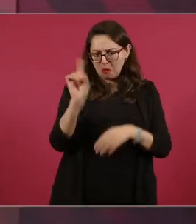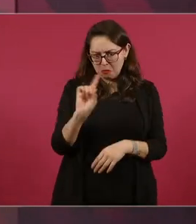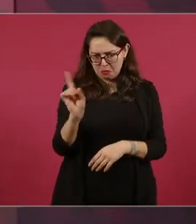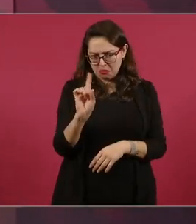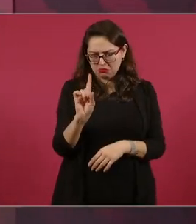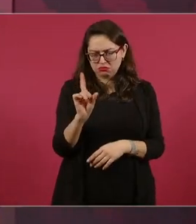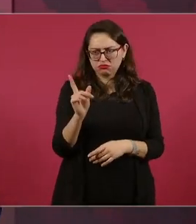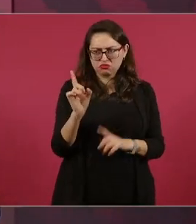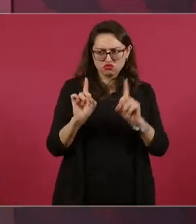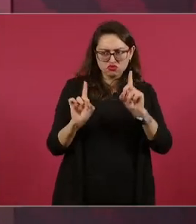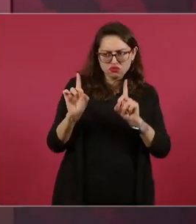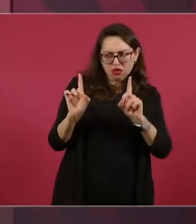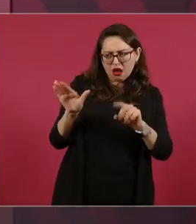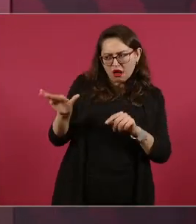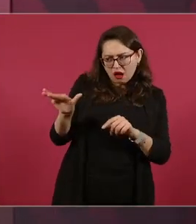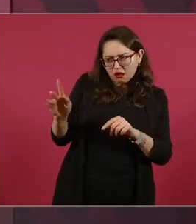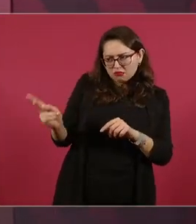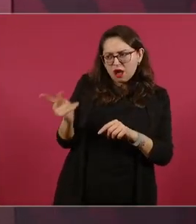pero